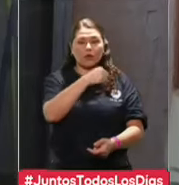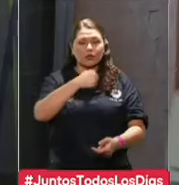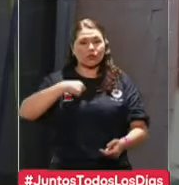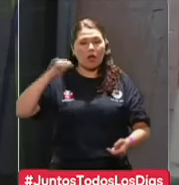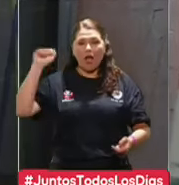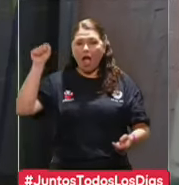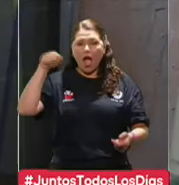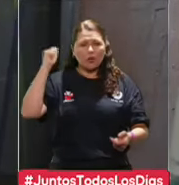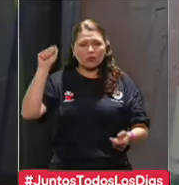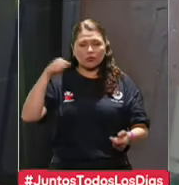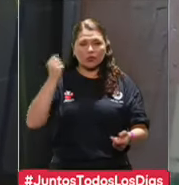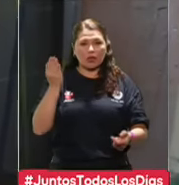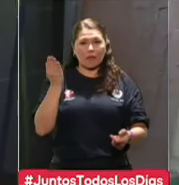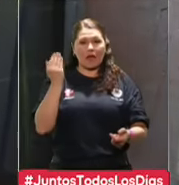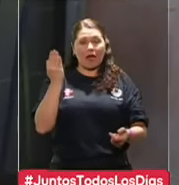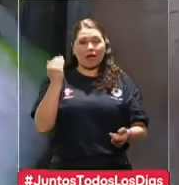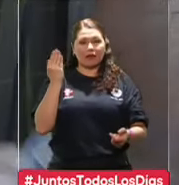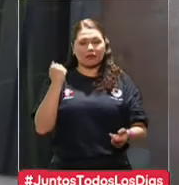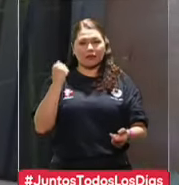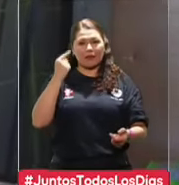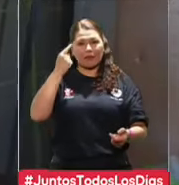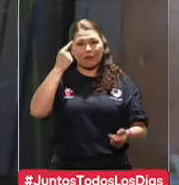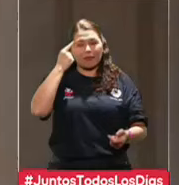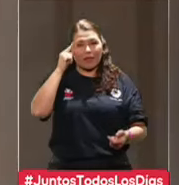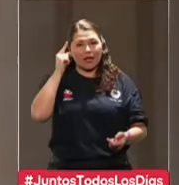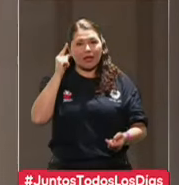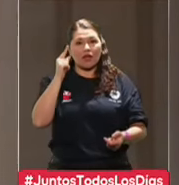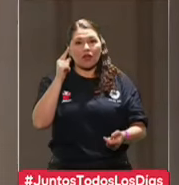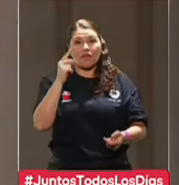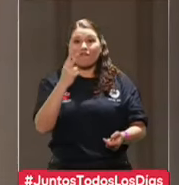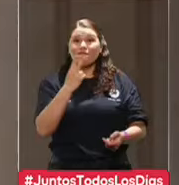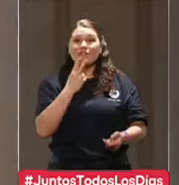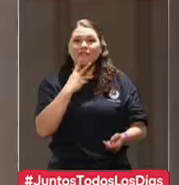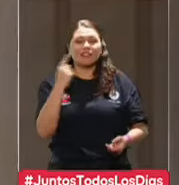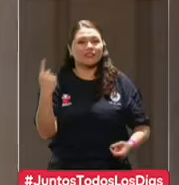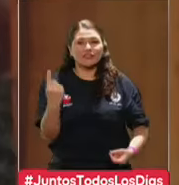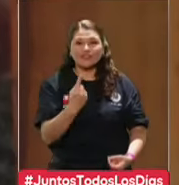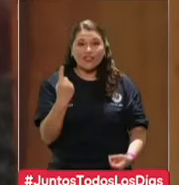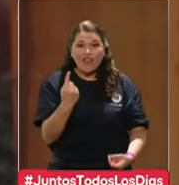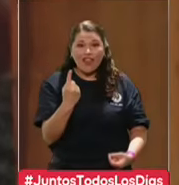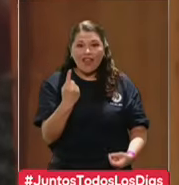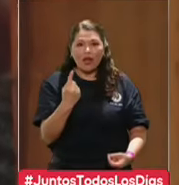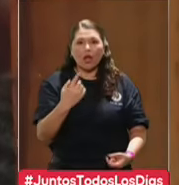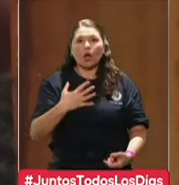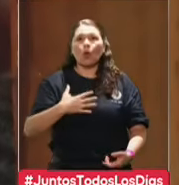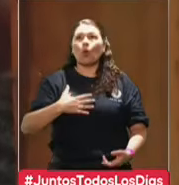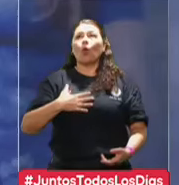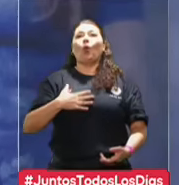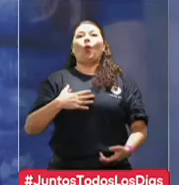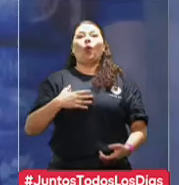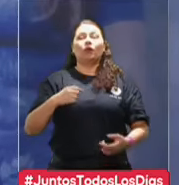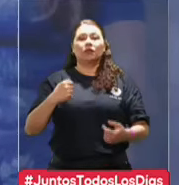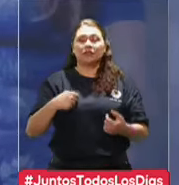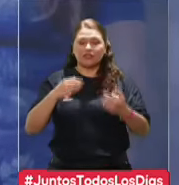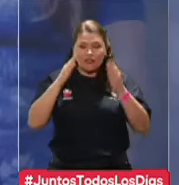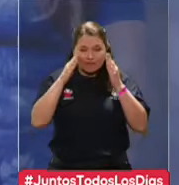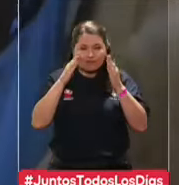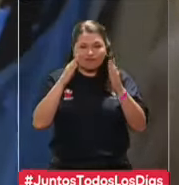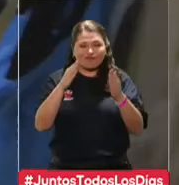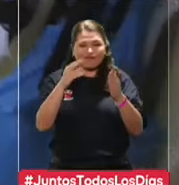autónoma, pero no he hecho las cosas que conlleva estar en una casa sola. Creo que me di cuenta de lo que era estar